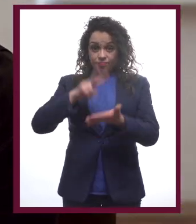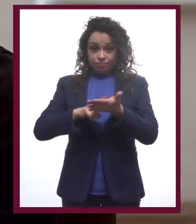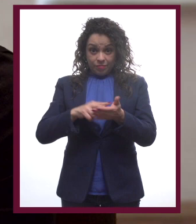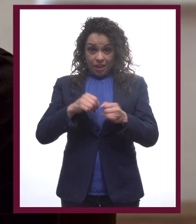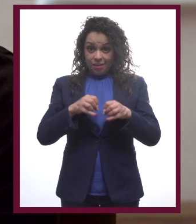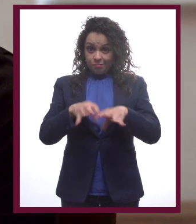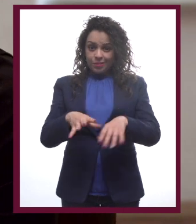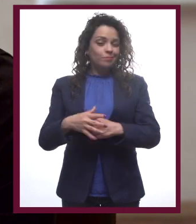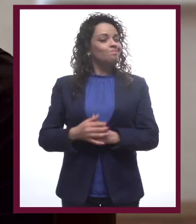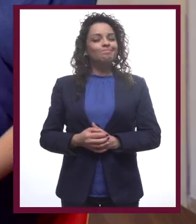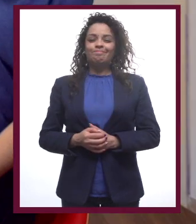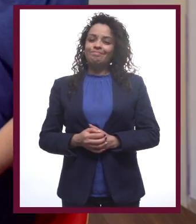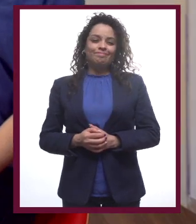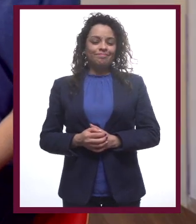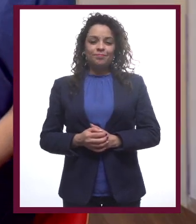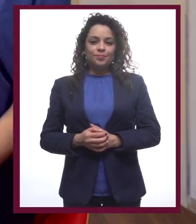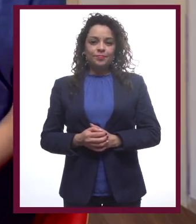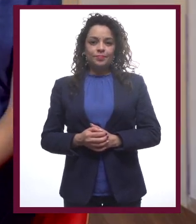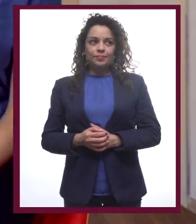mejor informados.